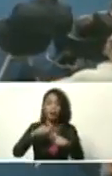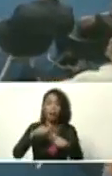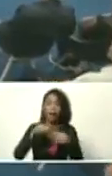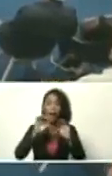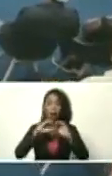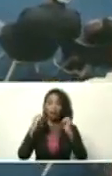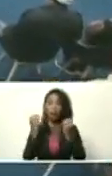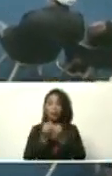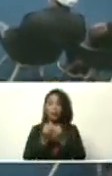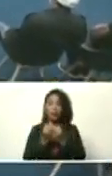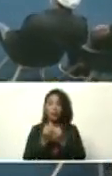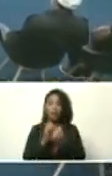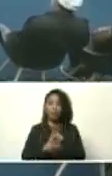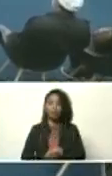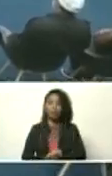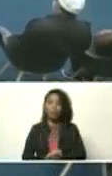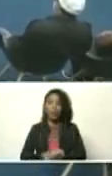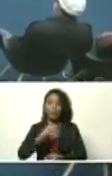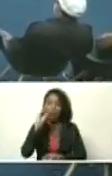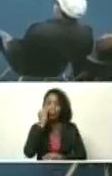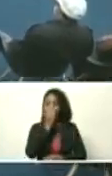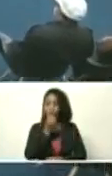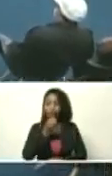Salón Ayacucho.